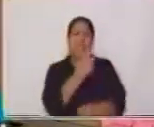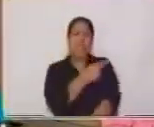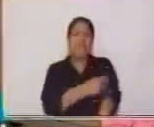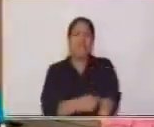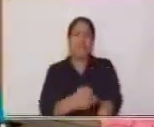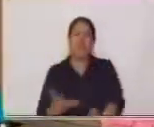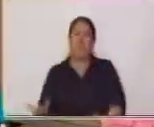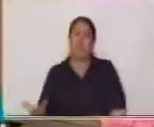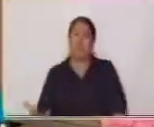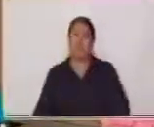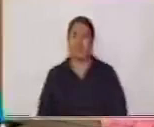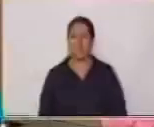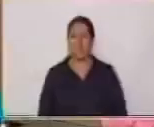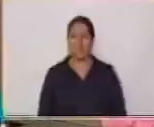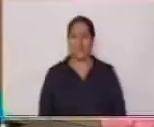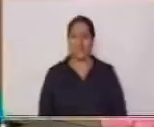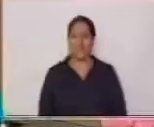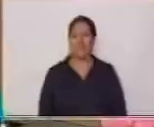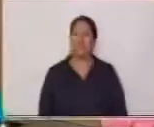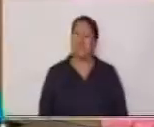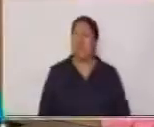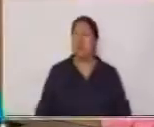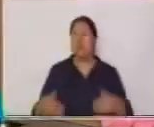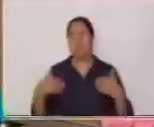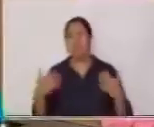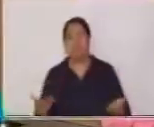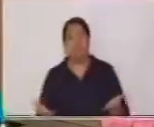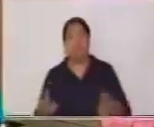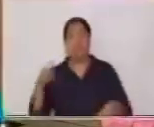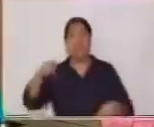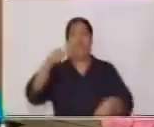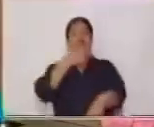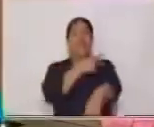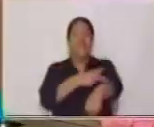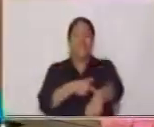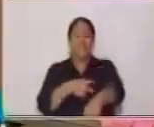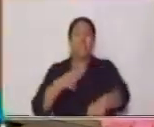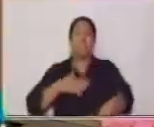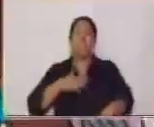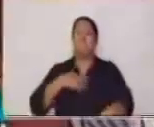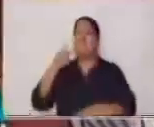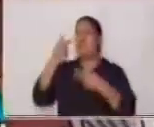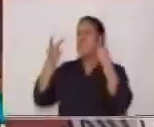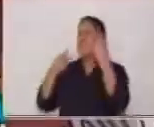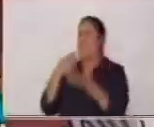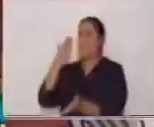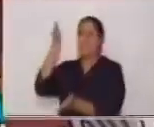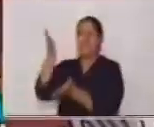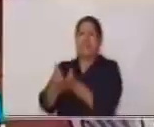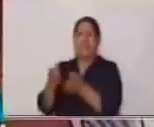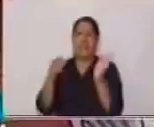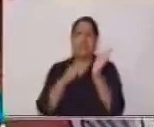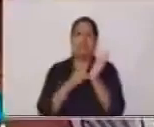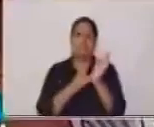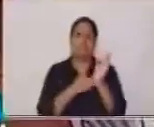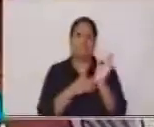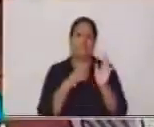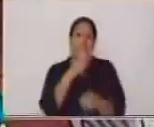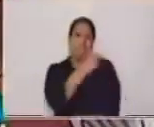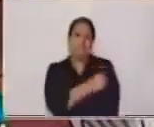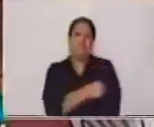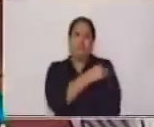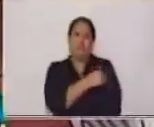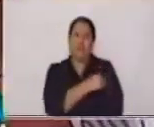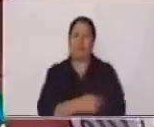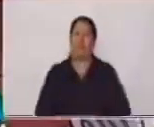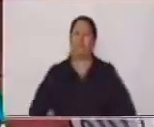Muy bien. Pues te cuento que esta narración se llama Mi visita al médico. Era un momento emocionante. Recuerdo que mamá